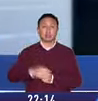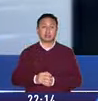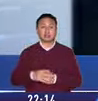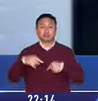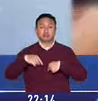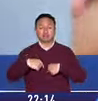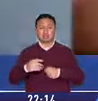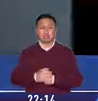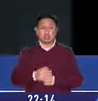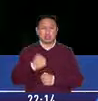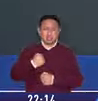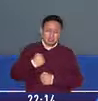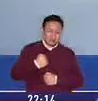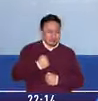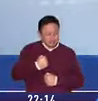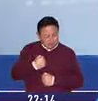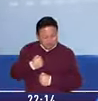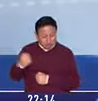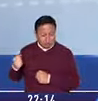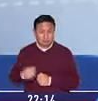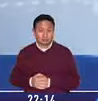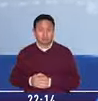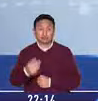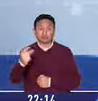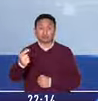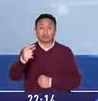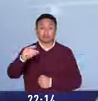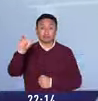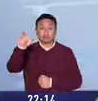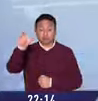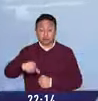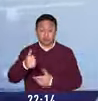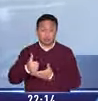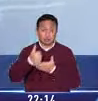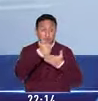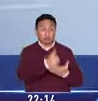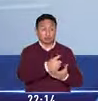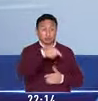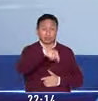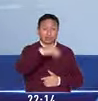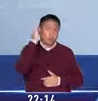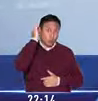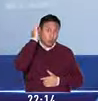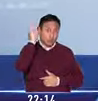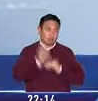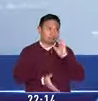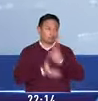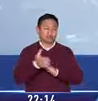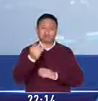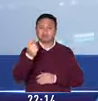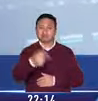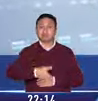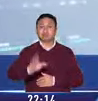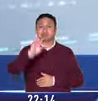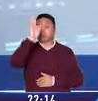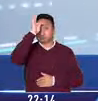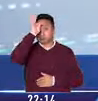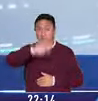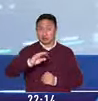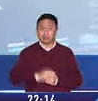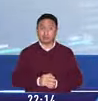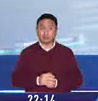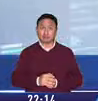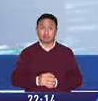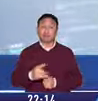por salir de allí. La rápida acción de los moradores permitió el traslado de la ciudadana hasta una casa de salud. Mientras